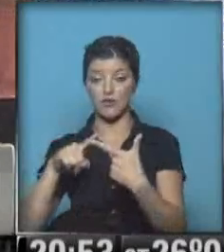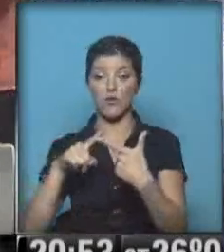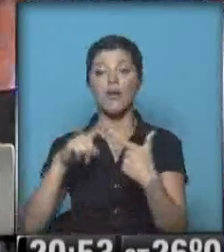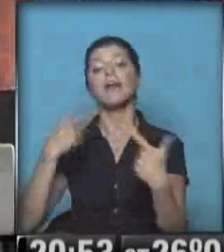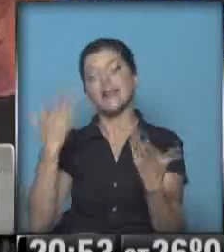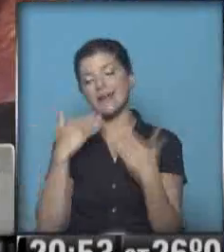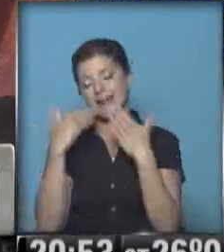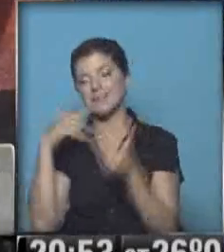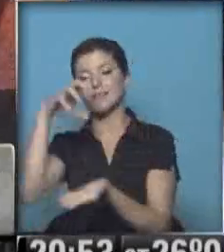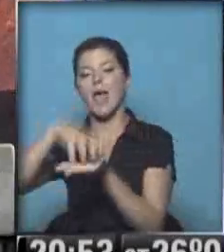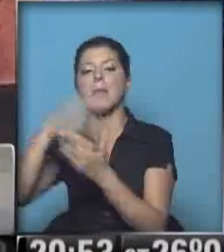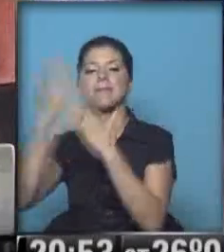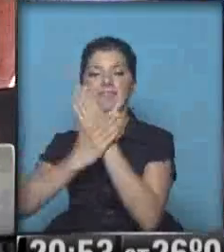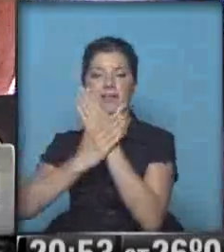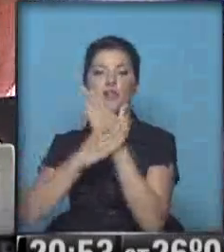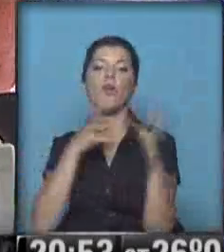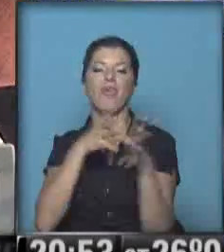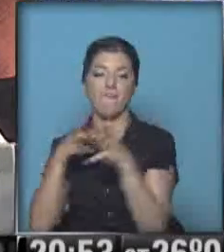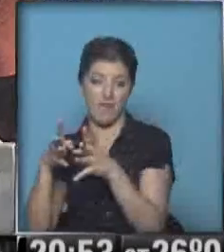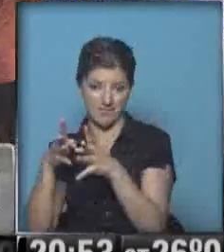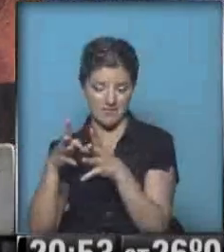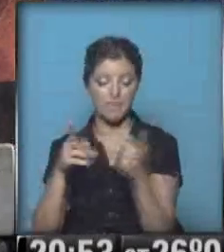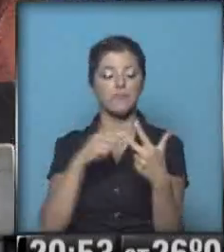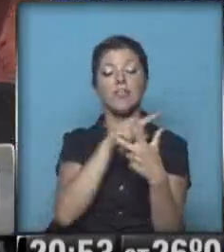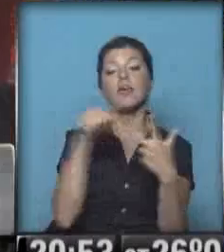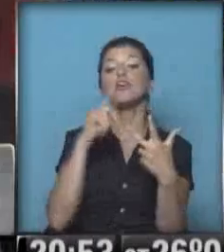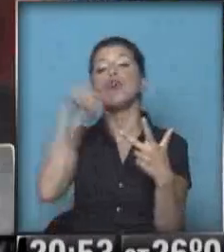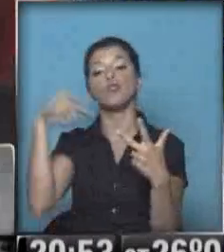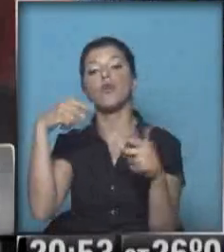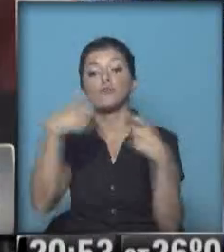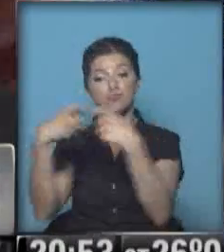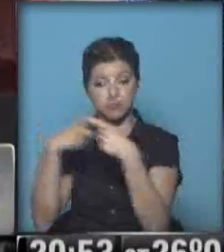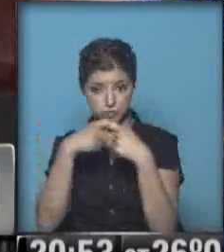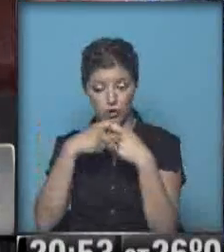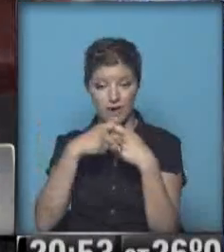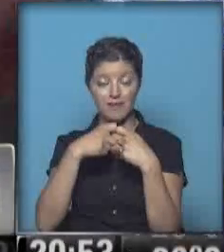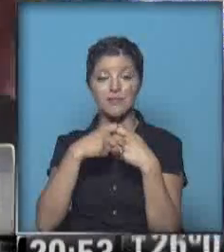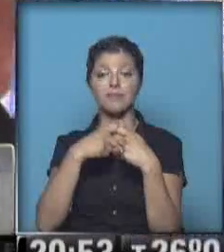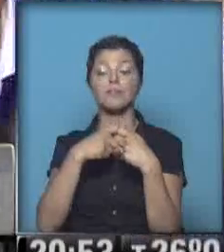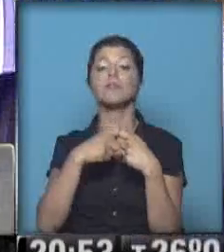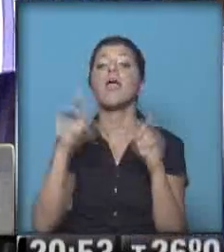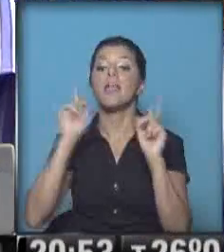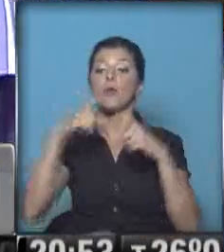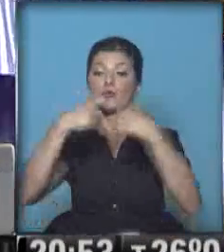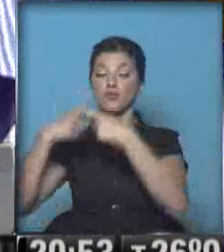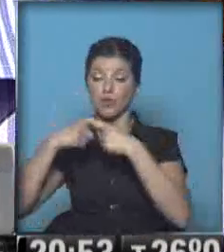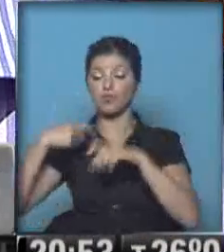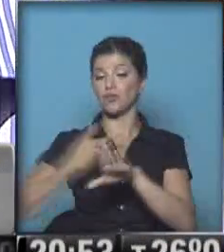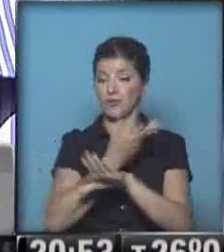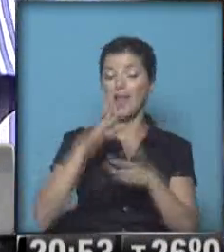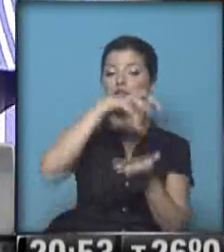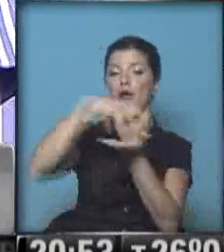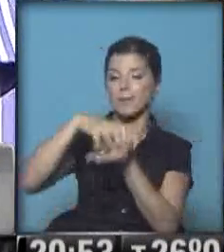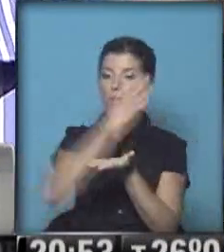Ministerio de Defensa, a través del Ejército Argentino y otros organismos del Estado Nacional y también con las organizaciones sociales y políticas, como en el caso